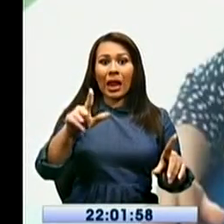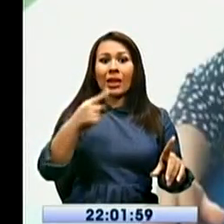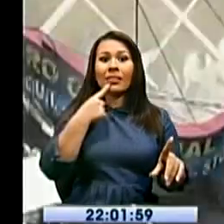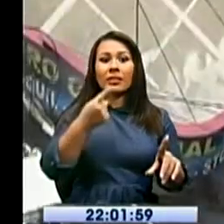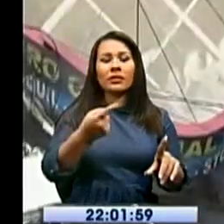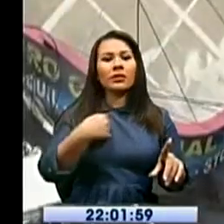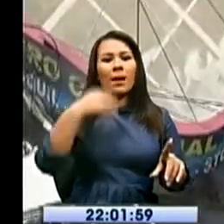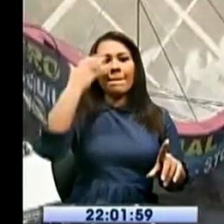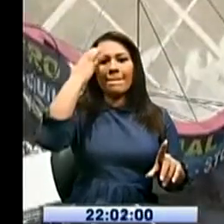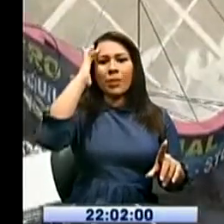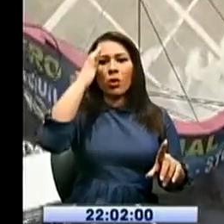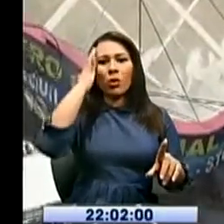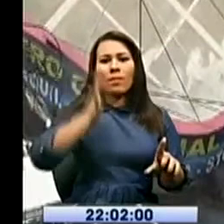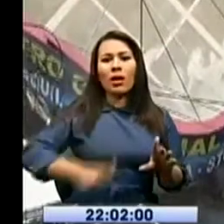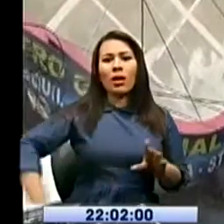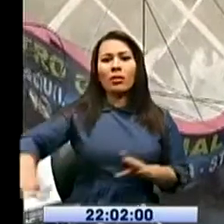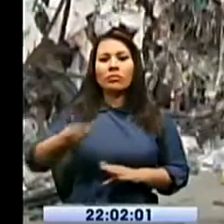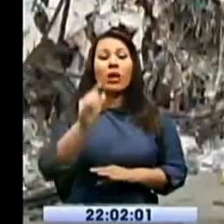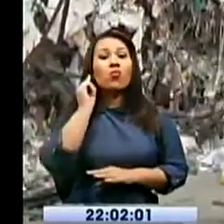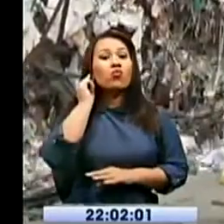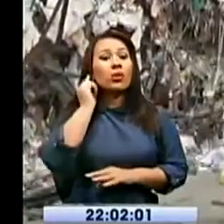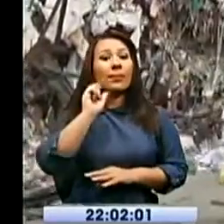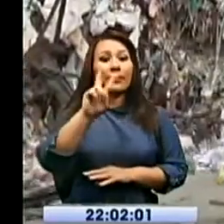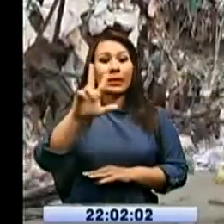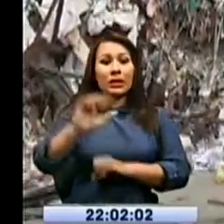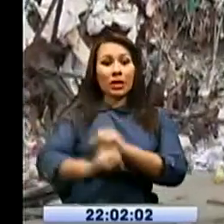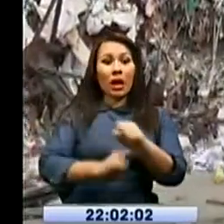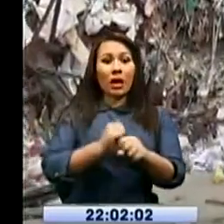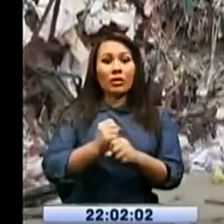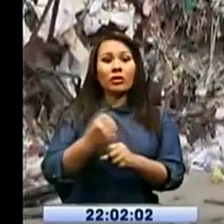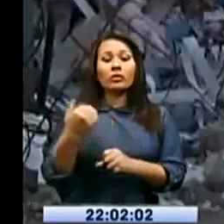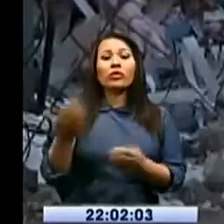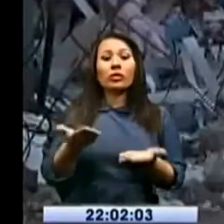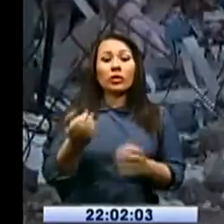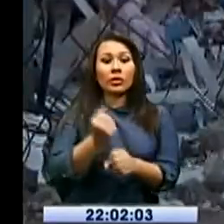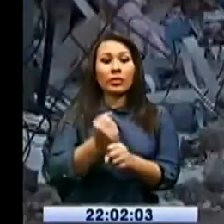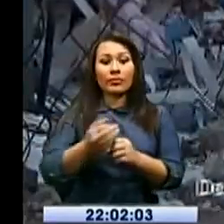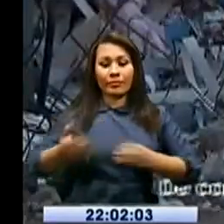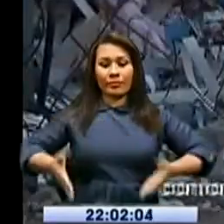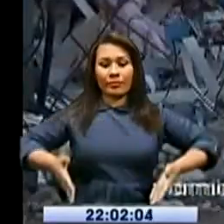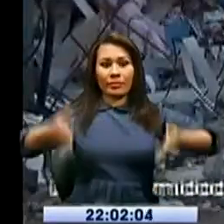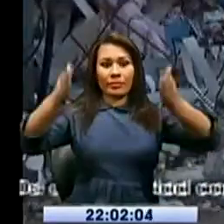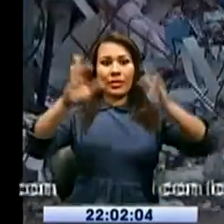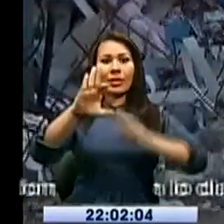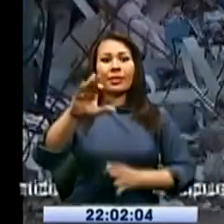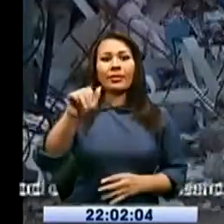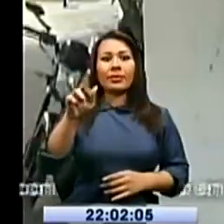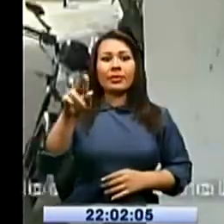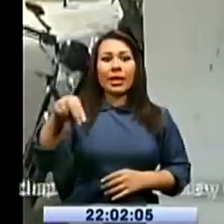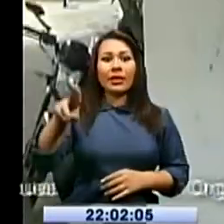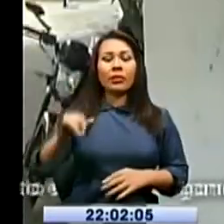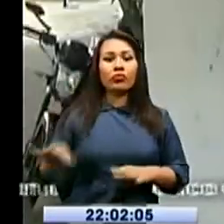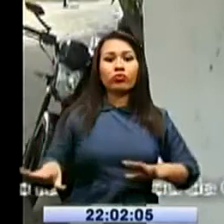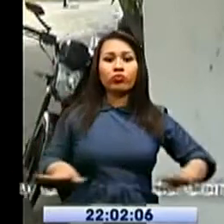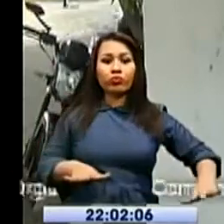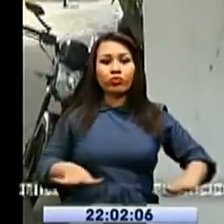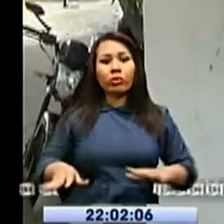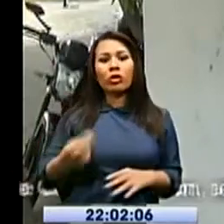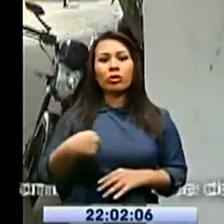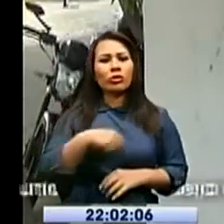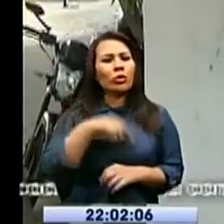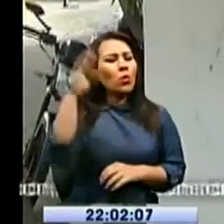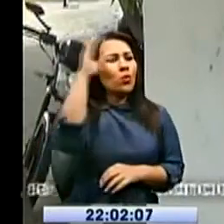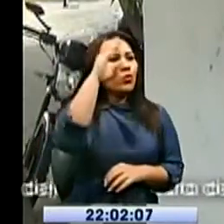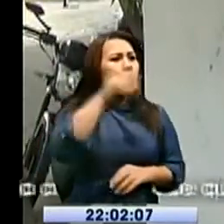Juliana, de 23 años. Ella trabajaba en Tarqui, en el edificio Felipe Navarrete, que se desplomó durante el terremoto. La hemos buscado en todos lados,